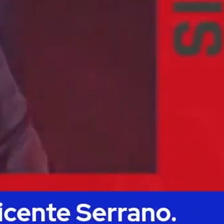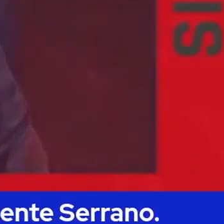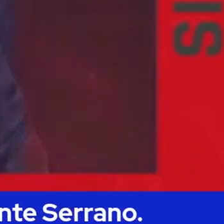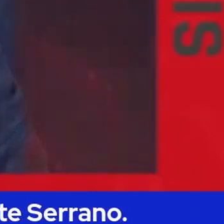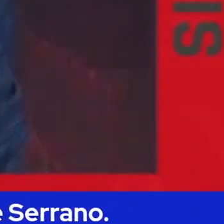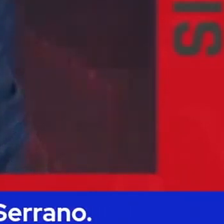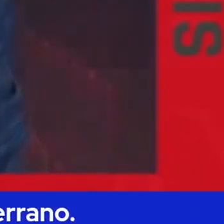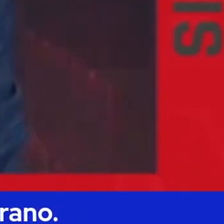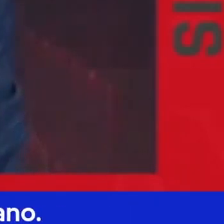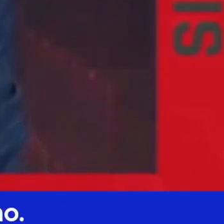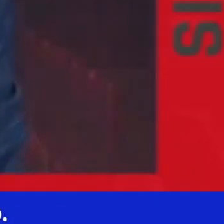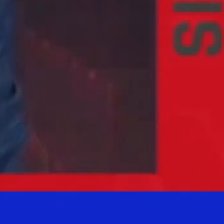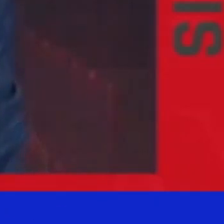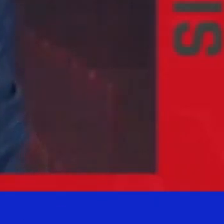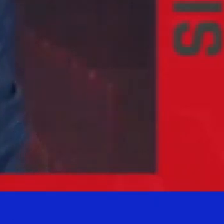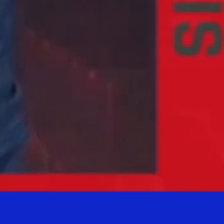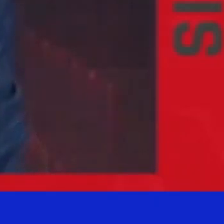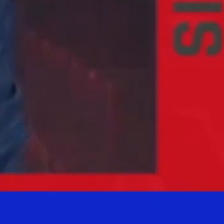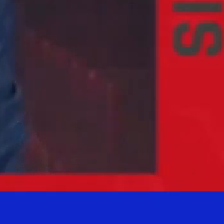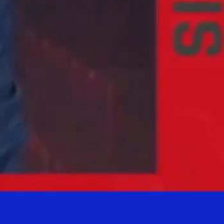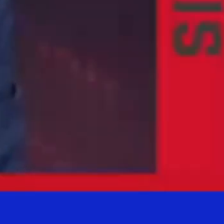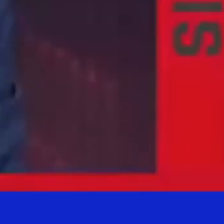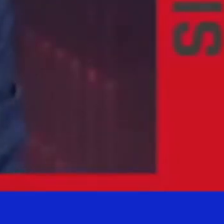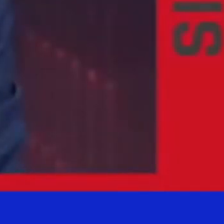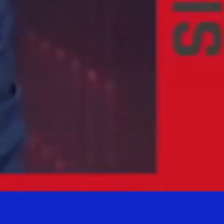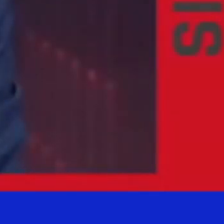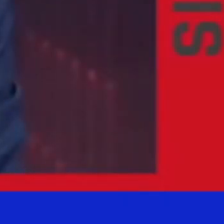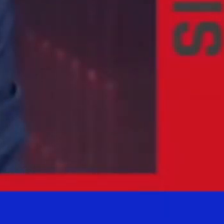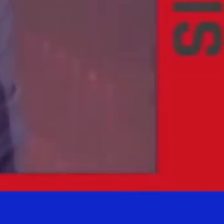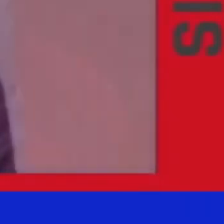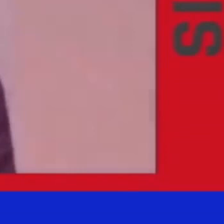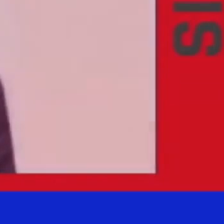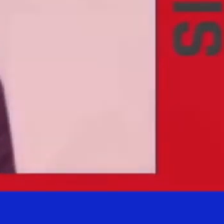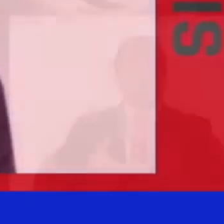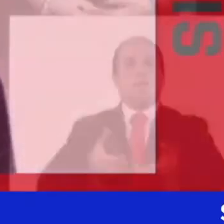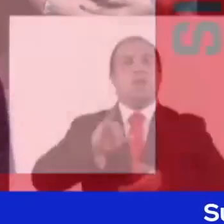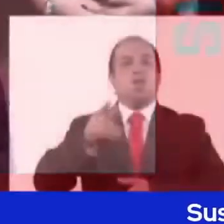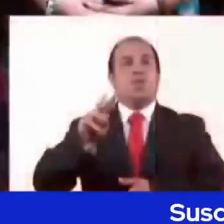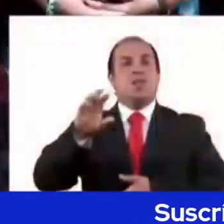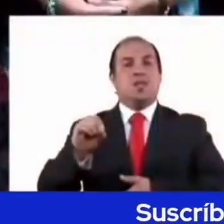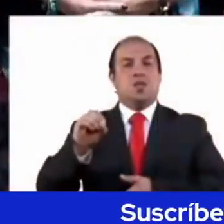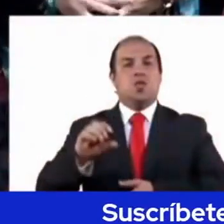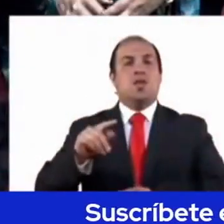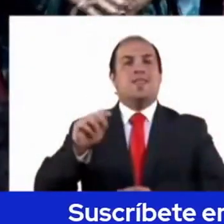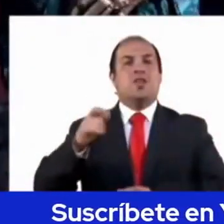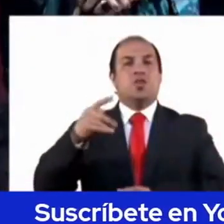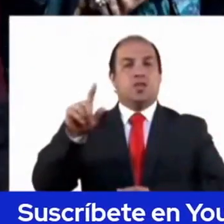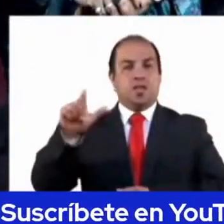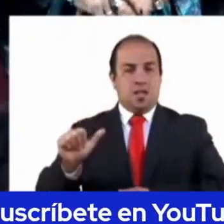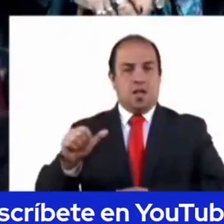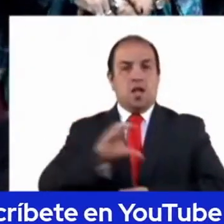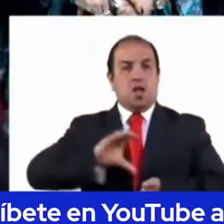es increíble, a juzgar por las imágenes mostradas por Omar García Harfuch, que a estos delincuentes se les seguía